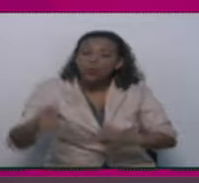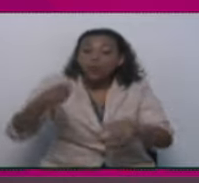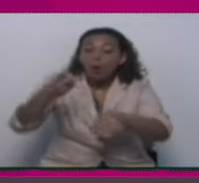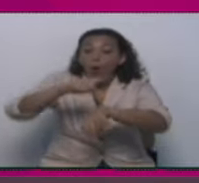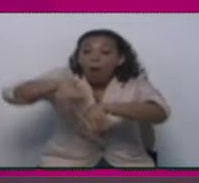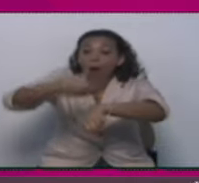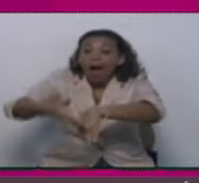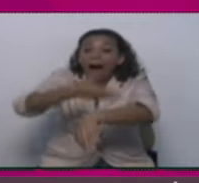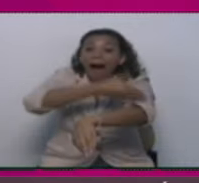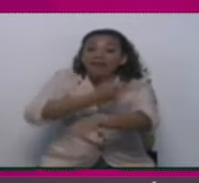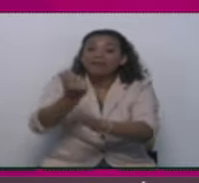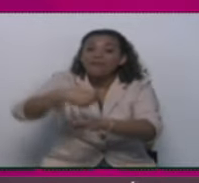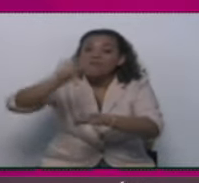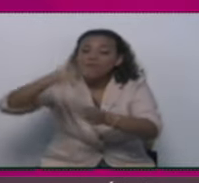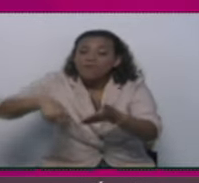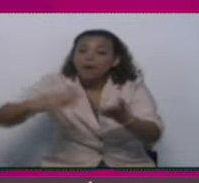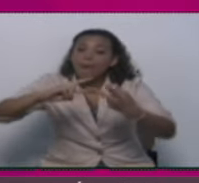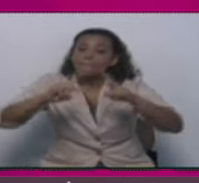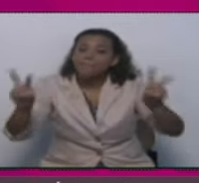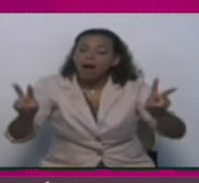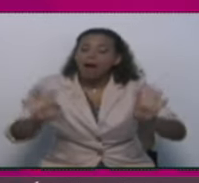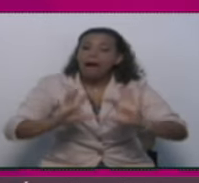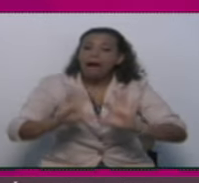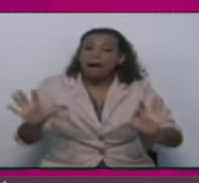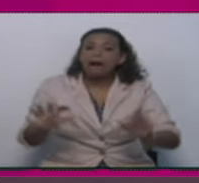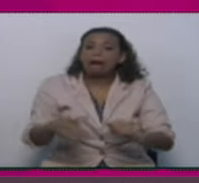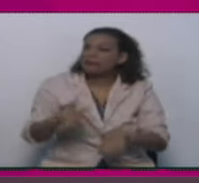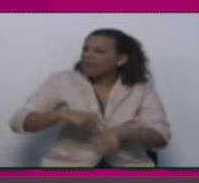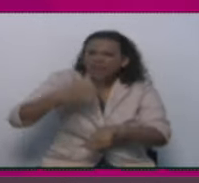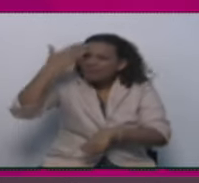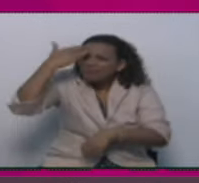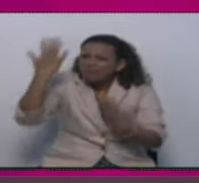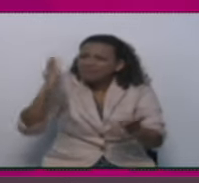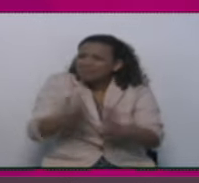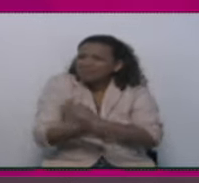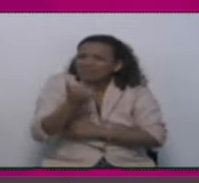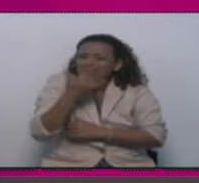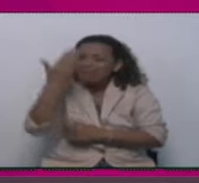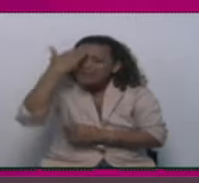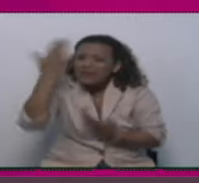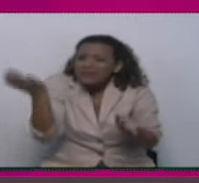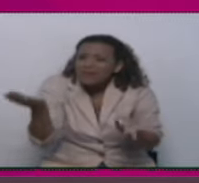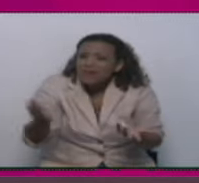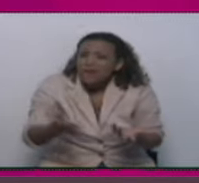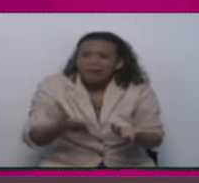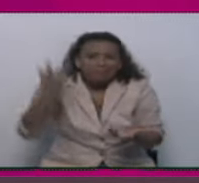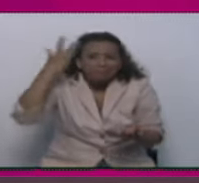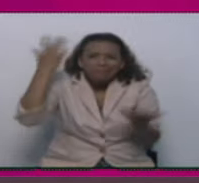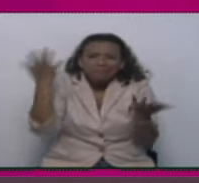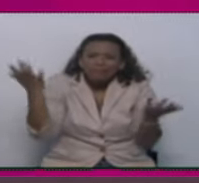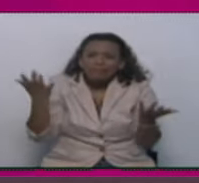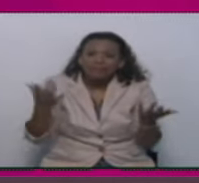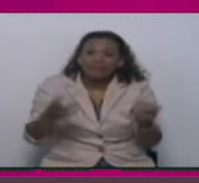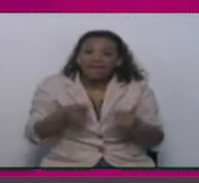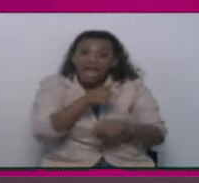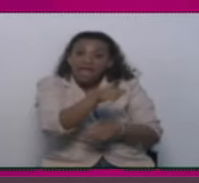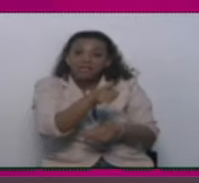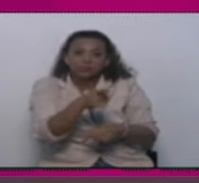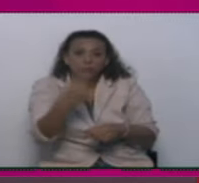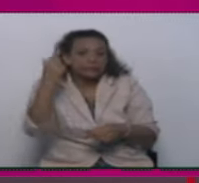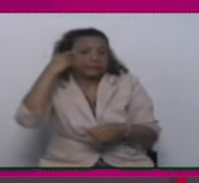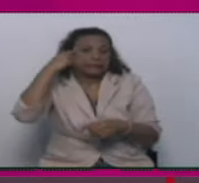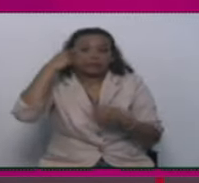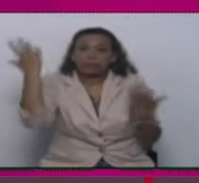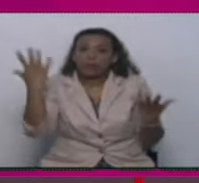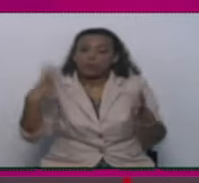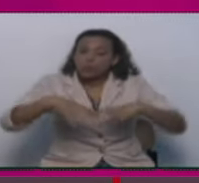antes de firmar. ¿Qué lógica tiene esto? ¿Qué lógica? La lógica demencial